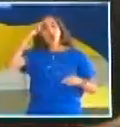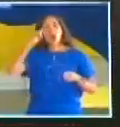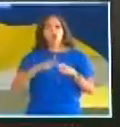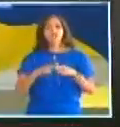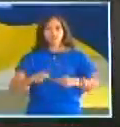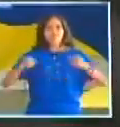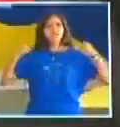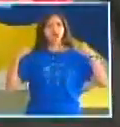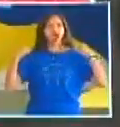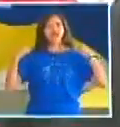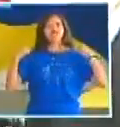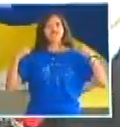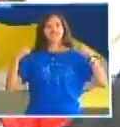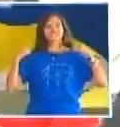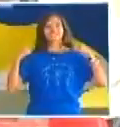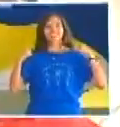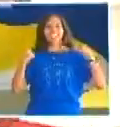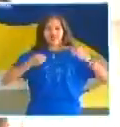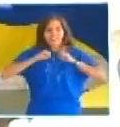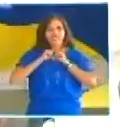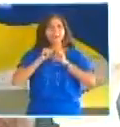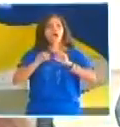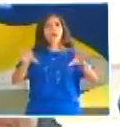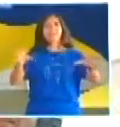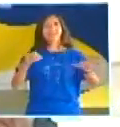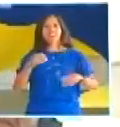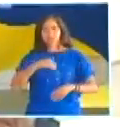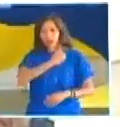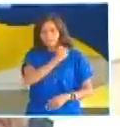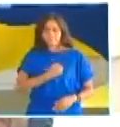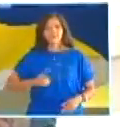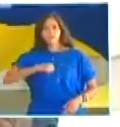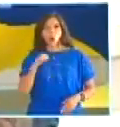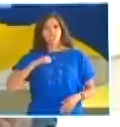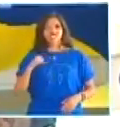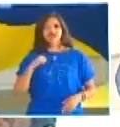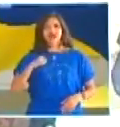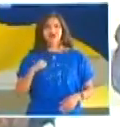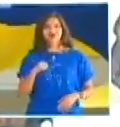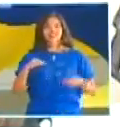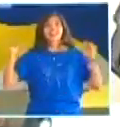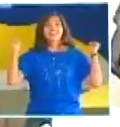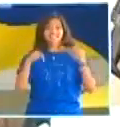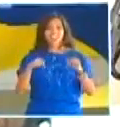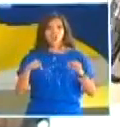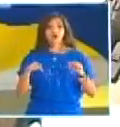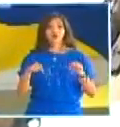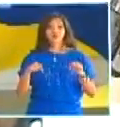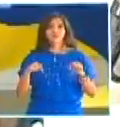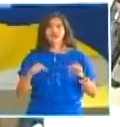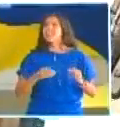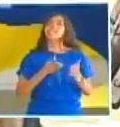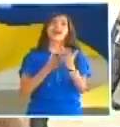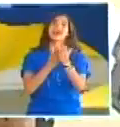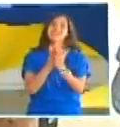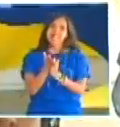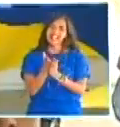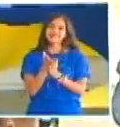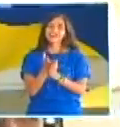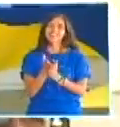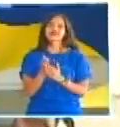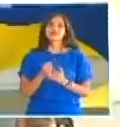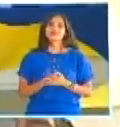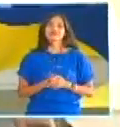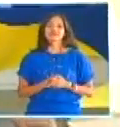llévala bien en alto y transmítela a la Policía Nacional Bolivariana que hoy más que nunca, lealtad y